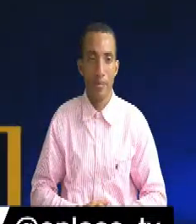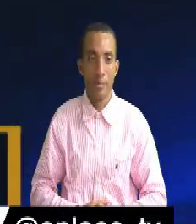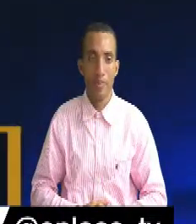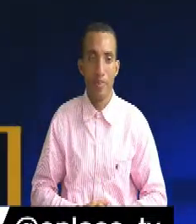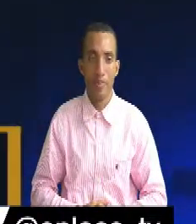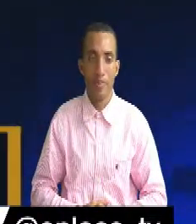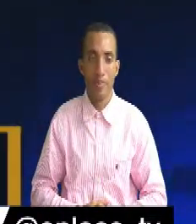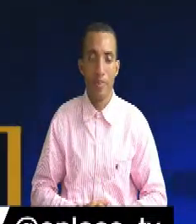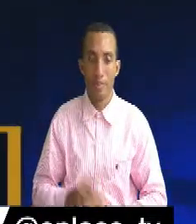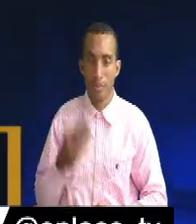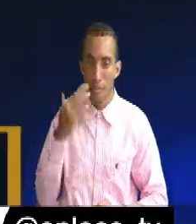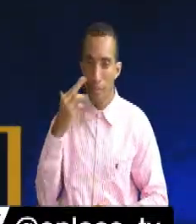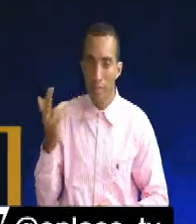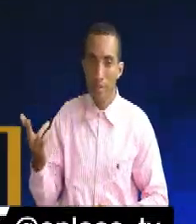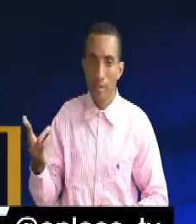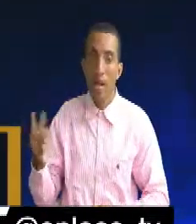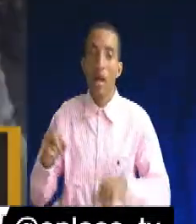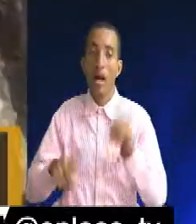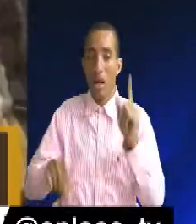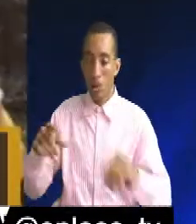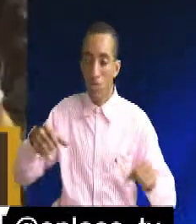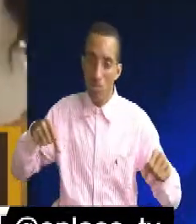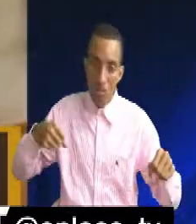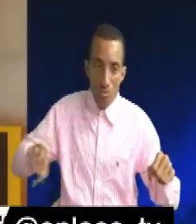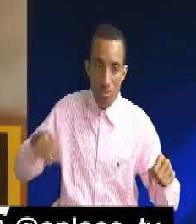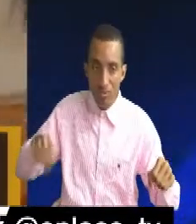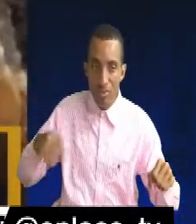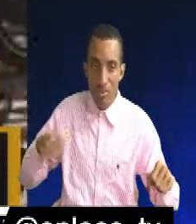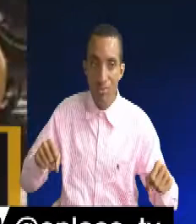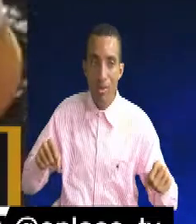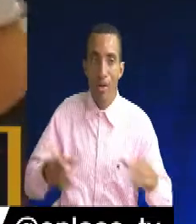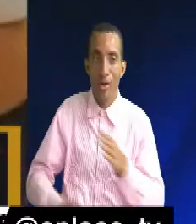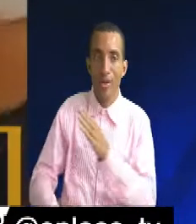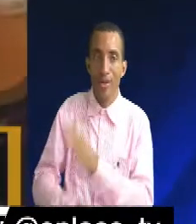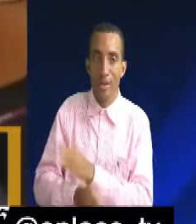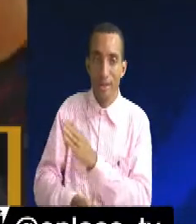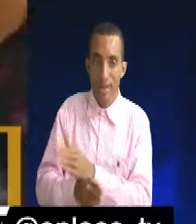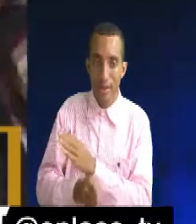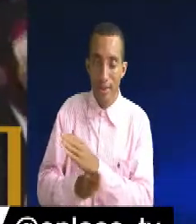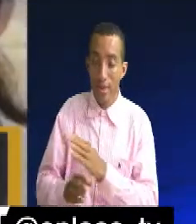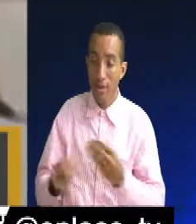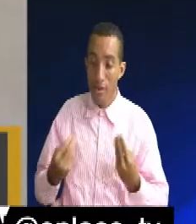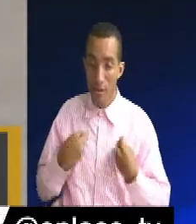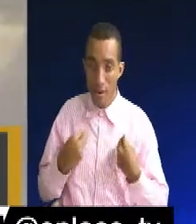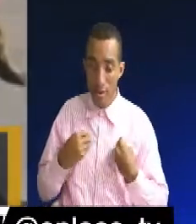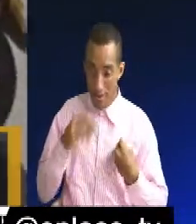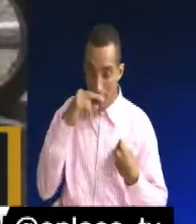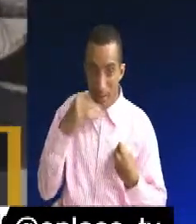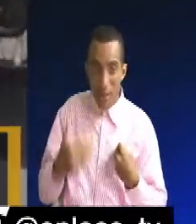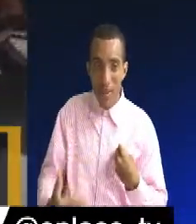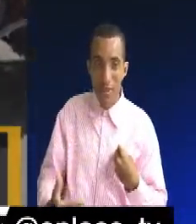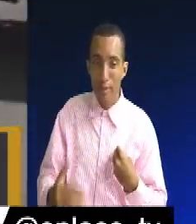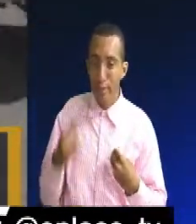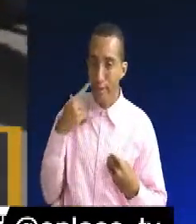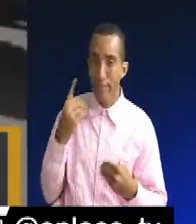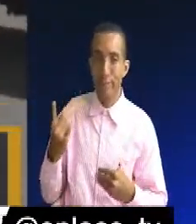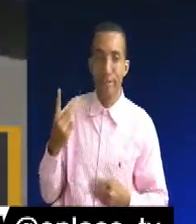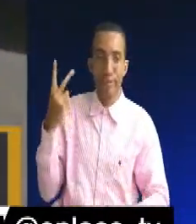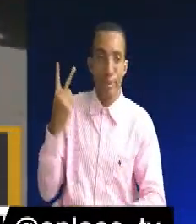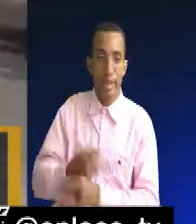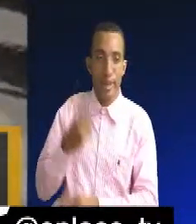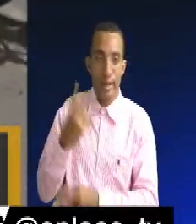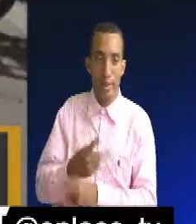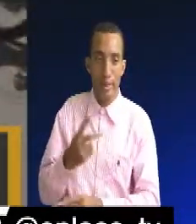Ahora pasamos a las imprudencias de algunos motociclistas, quienes continúan colocando en riesgo la vida de los menores. En este video se ve cómo